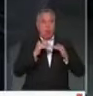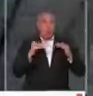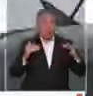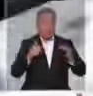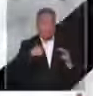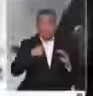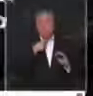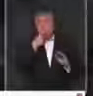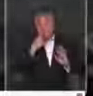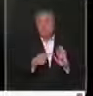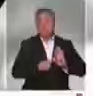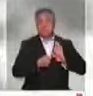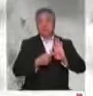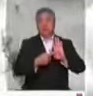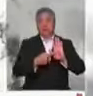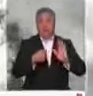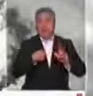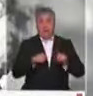demostrar.